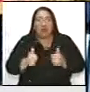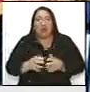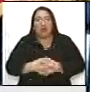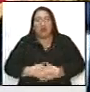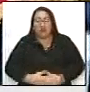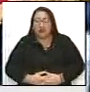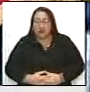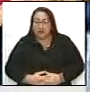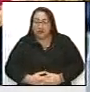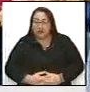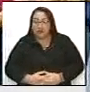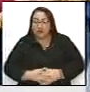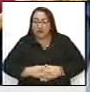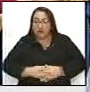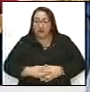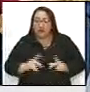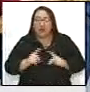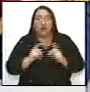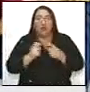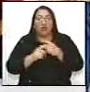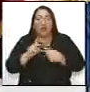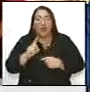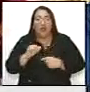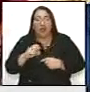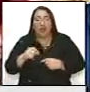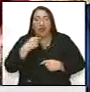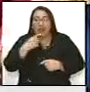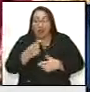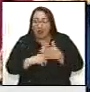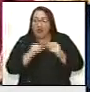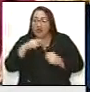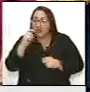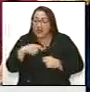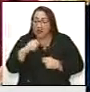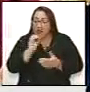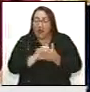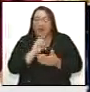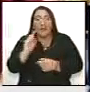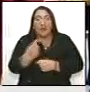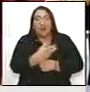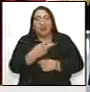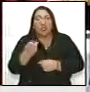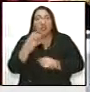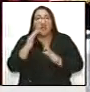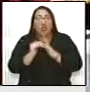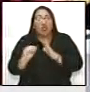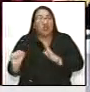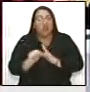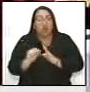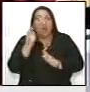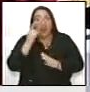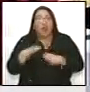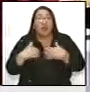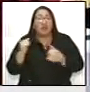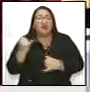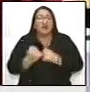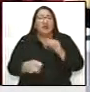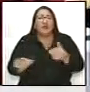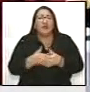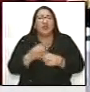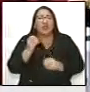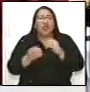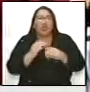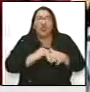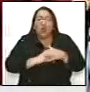formalización. Por su parte, el legislador Joaquín Dipas dijo que se requieren más de 1.200 millones de soles para cerrar la brecha de